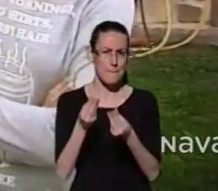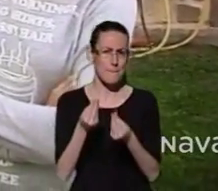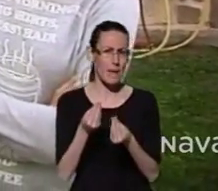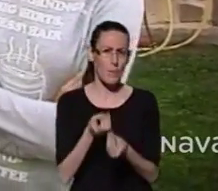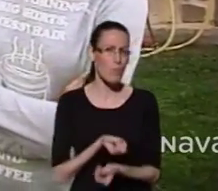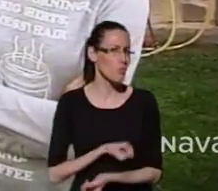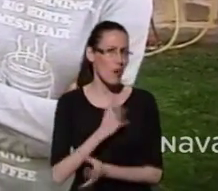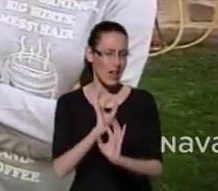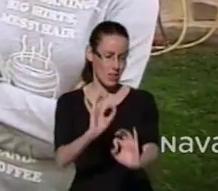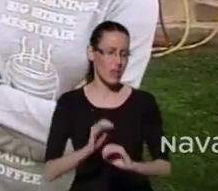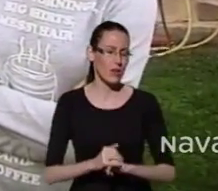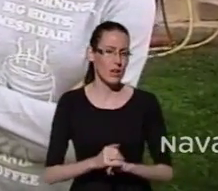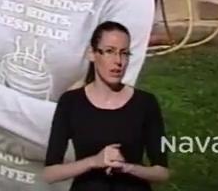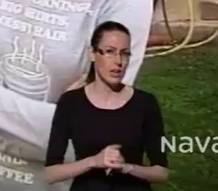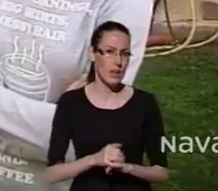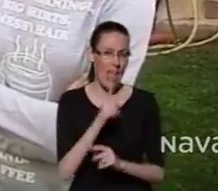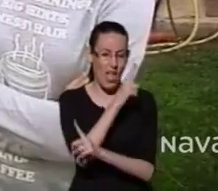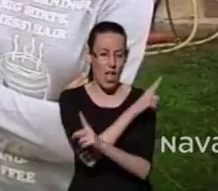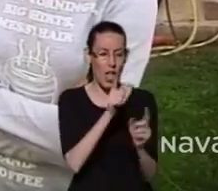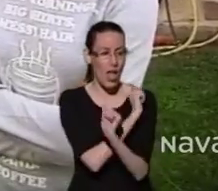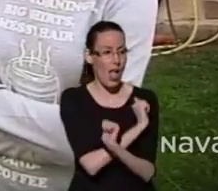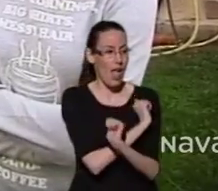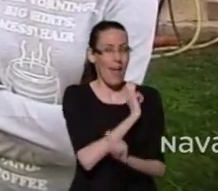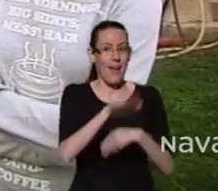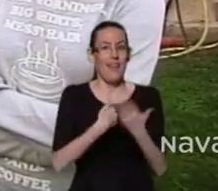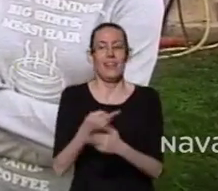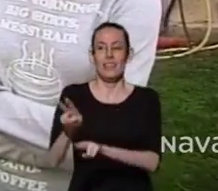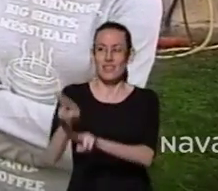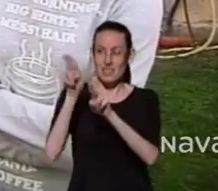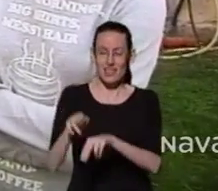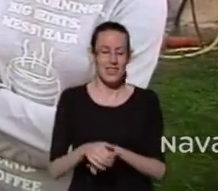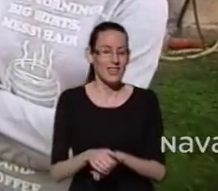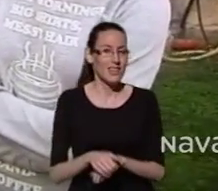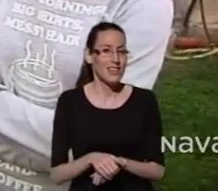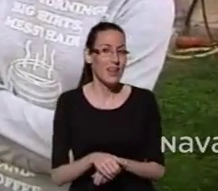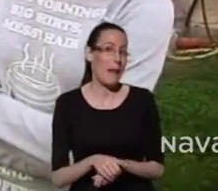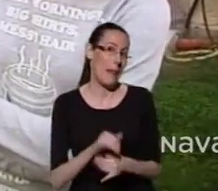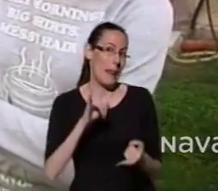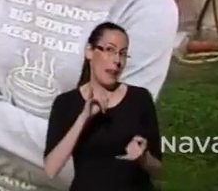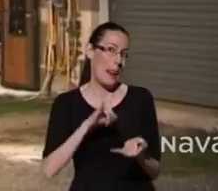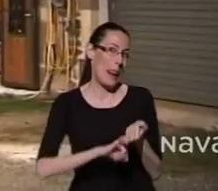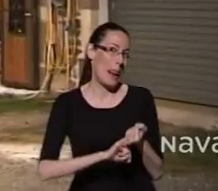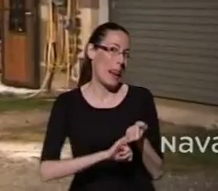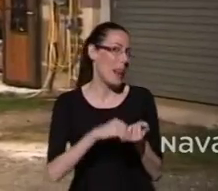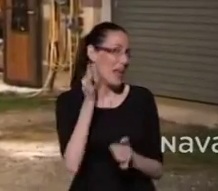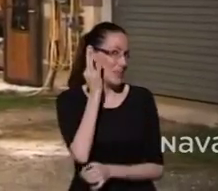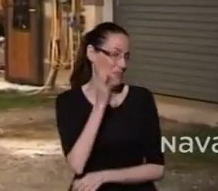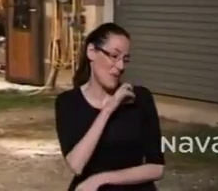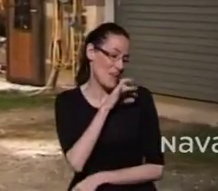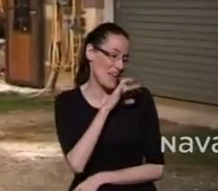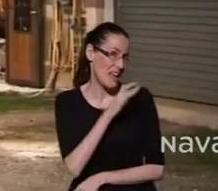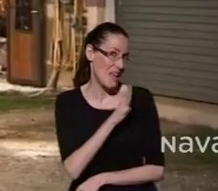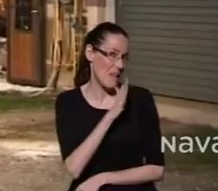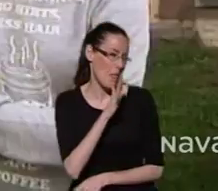para muchos es su vida, o sea, están todo el año esperando esto. Y las mujeres contentas, ¿no? Pues me imagino. Un mes los maridos fuera de casa, pues imagínate. ¿Llevas cuántos